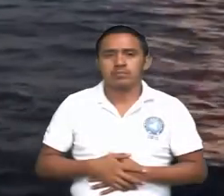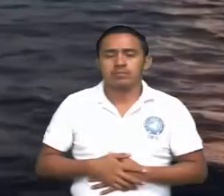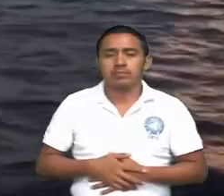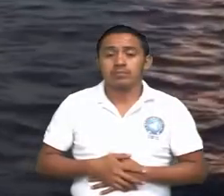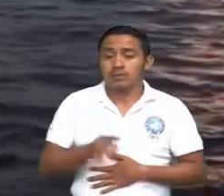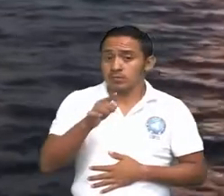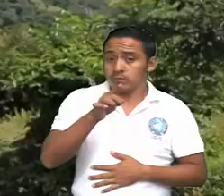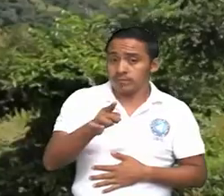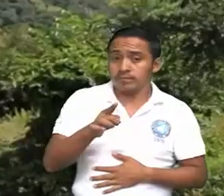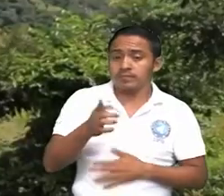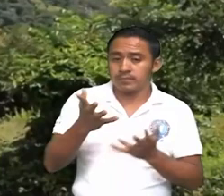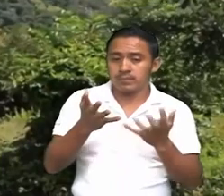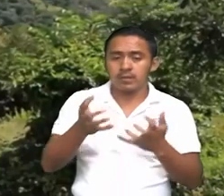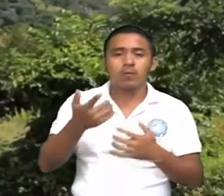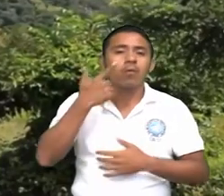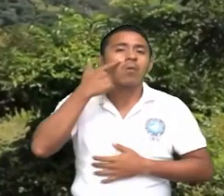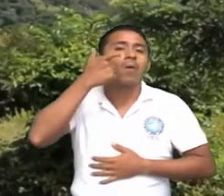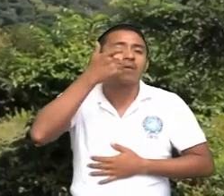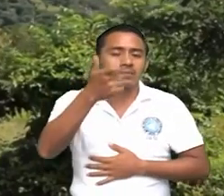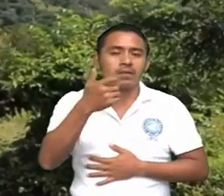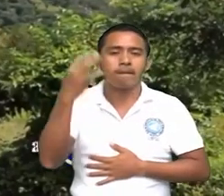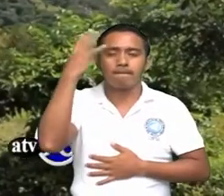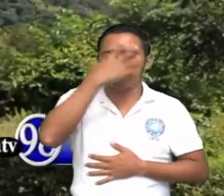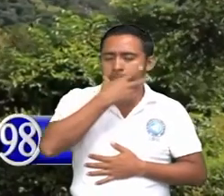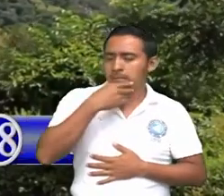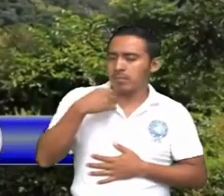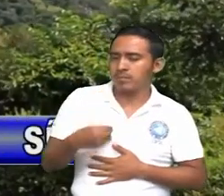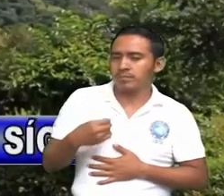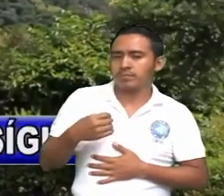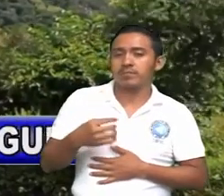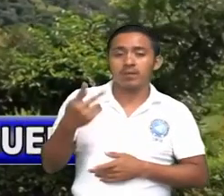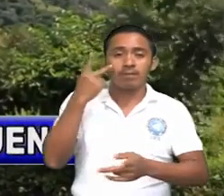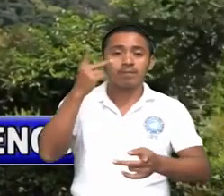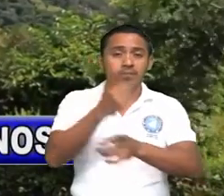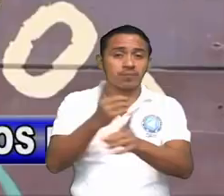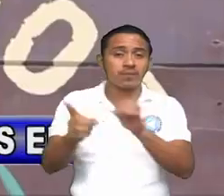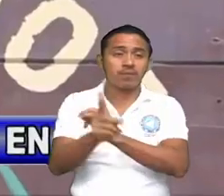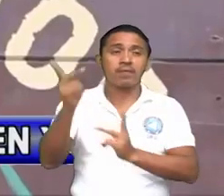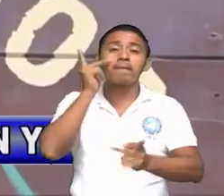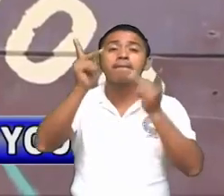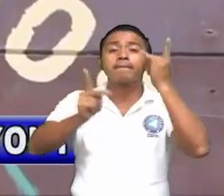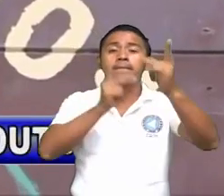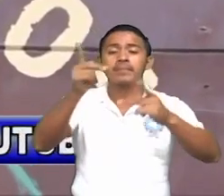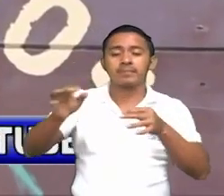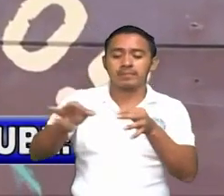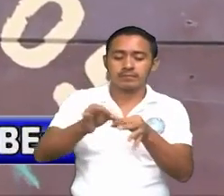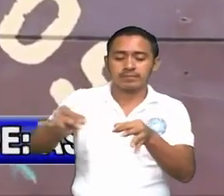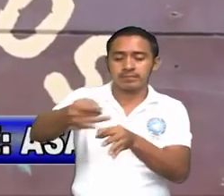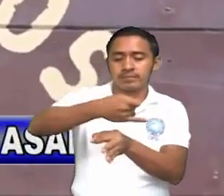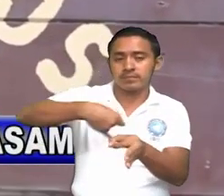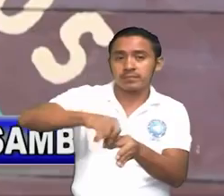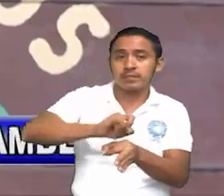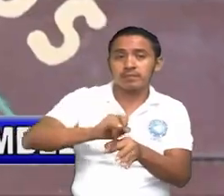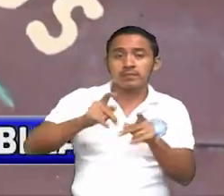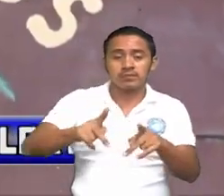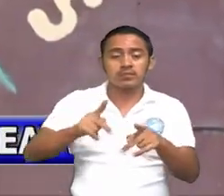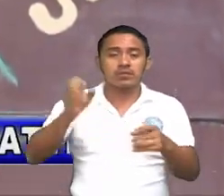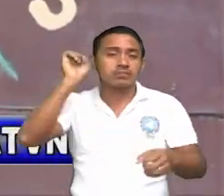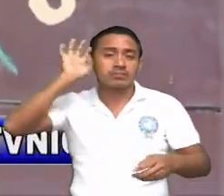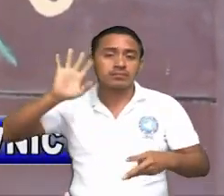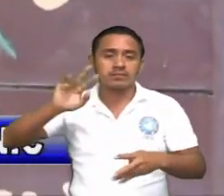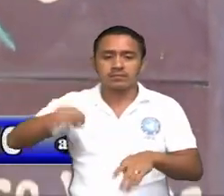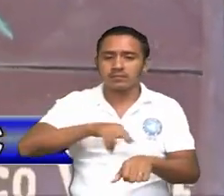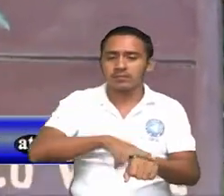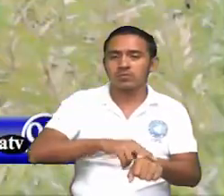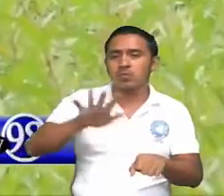Si usted desea conocer un verdadero paraíso terrenal, debe visitar la isla de Ometepe, un lugar que ofrece a turistas nacionales y